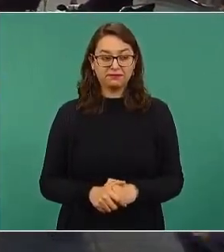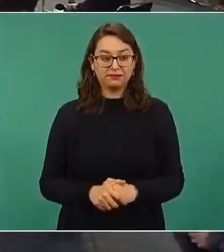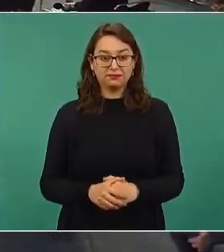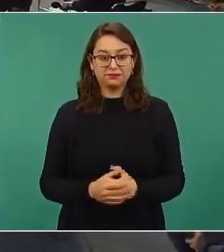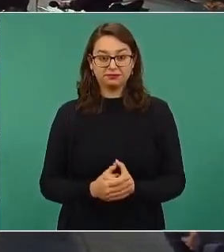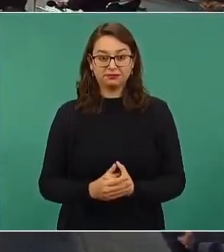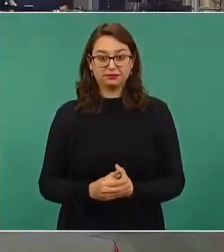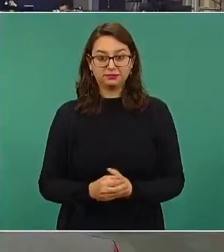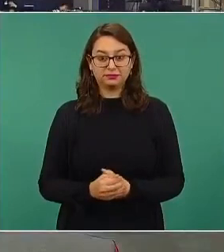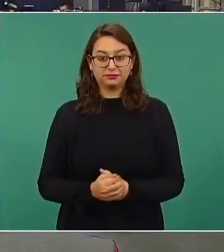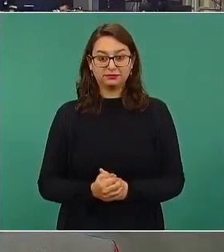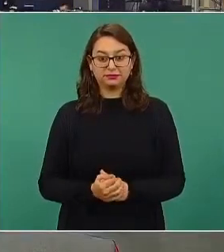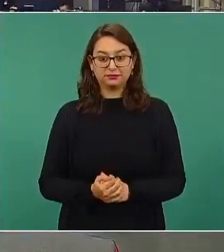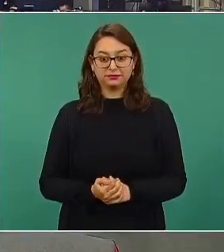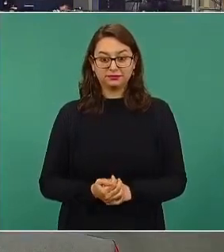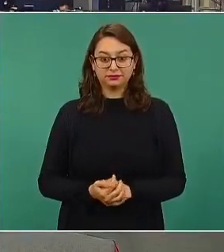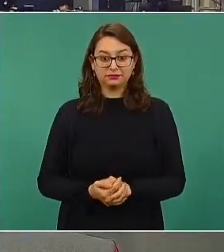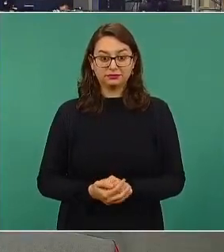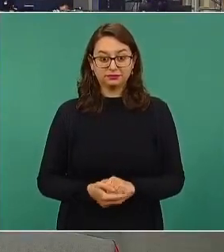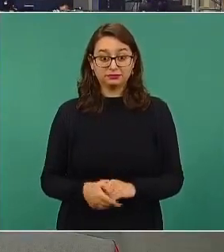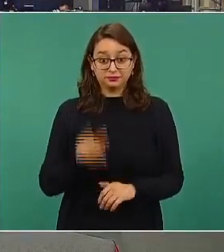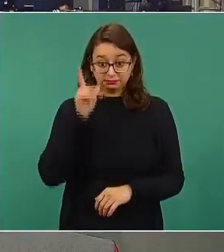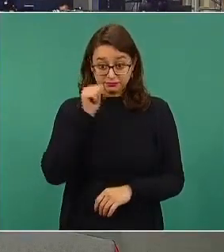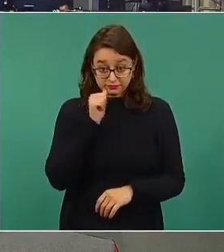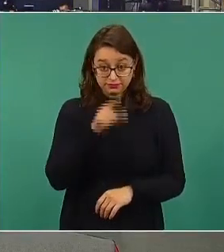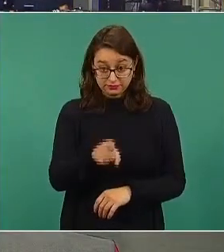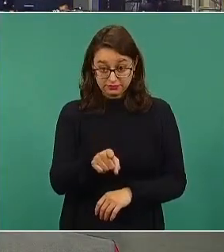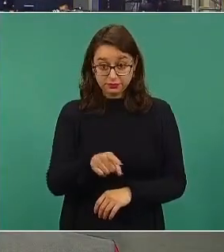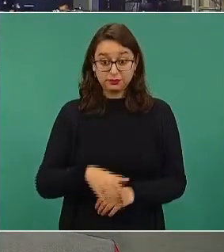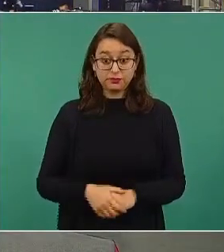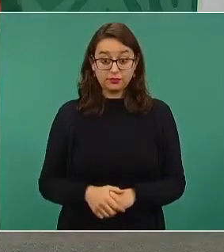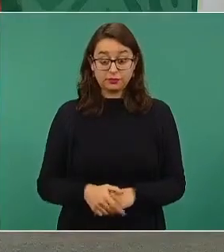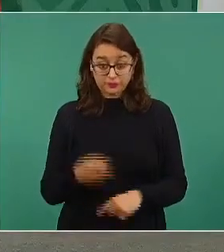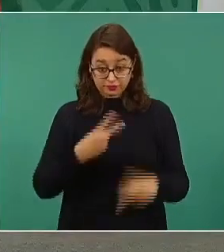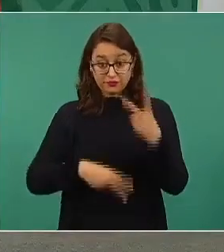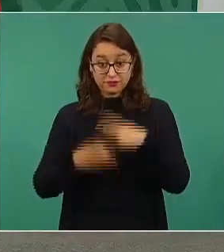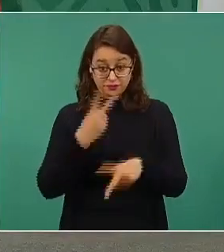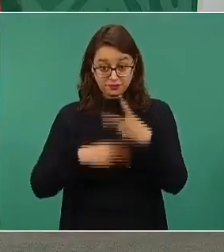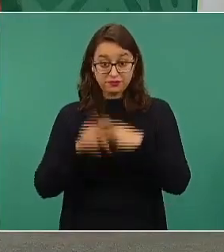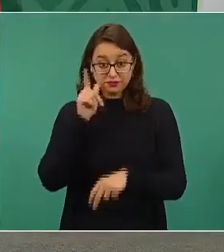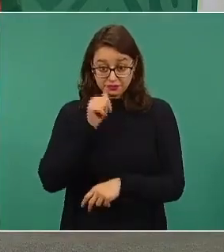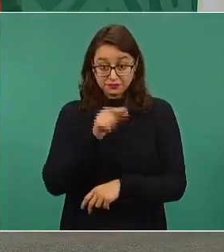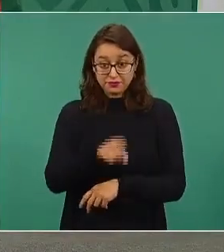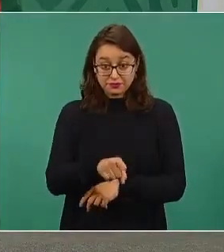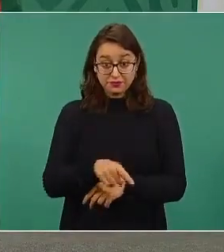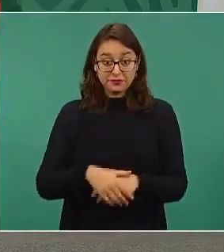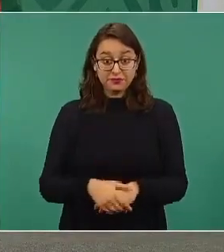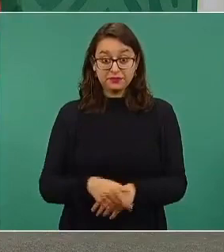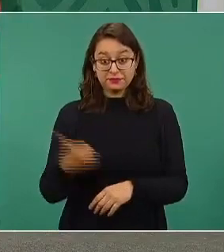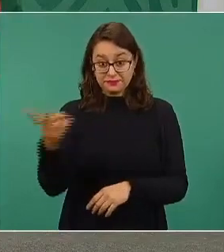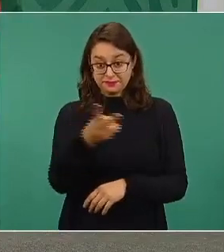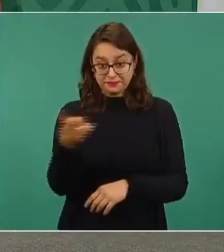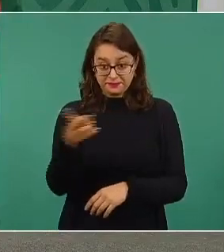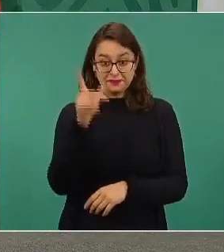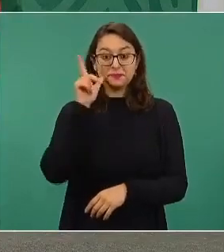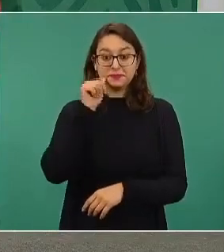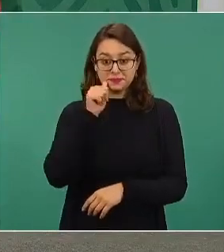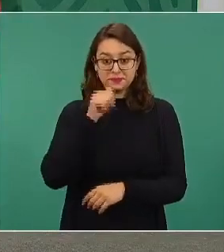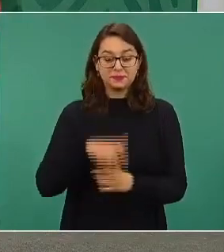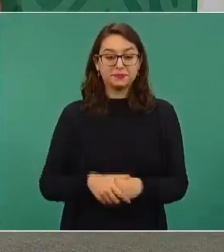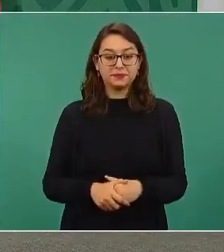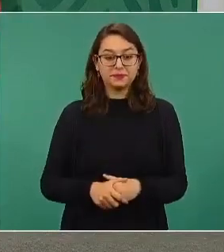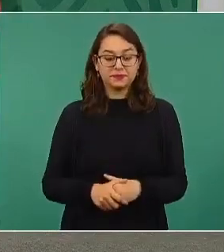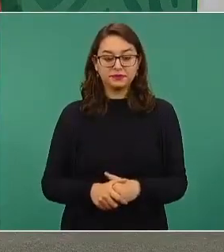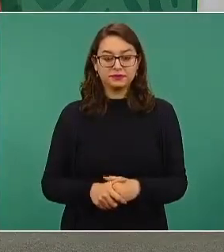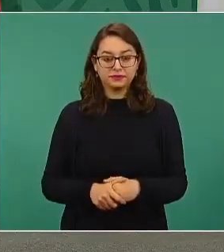¿Quién desayuna, presidente? ¿Mañana? ¿Te parece? ¿Vienes? Bueno, ustedes dos, mañana.